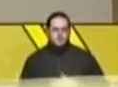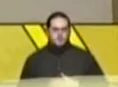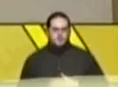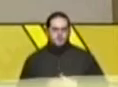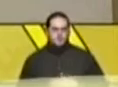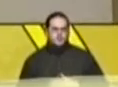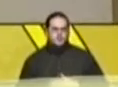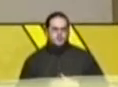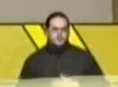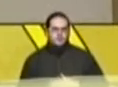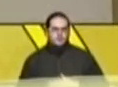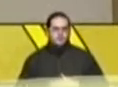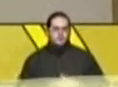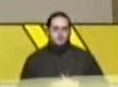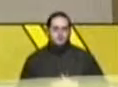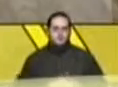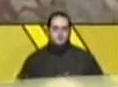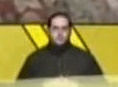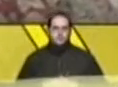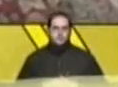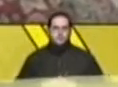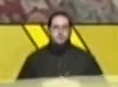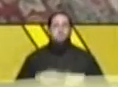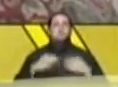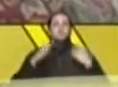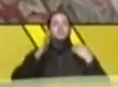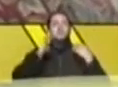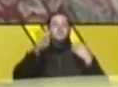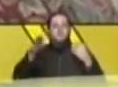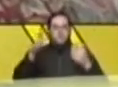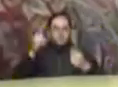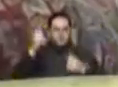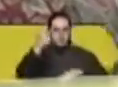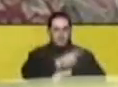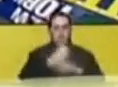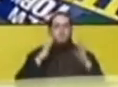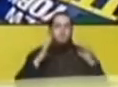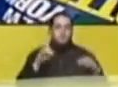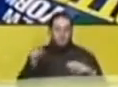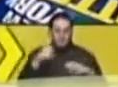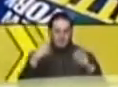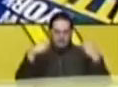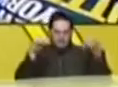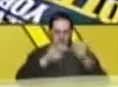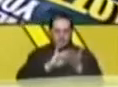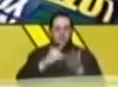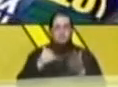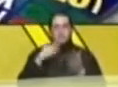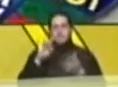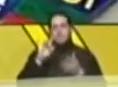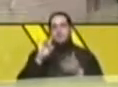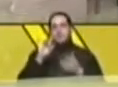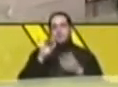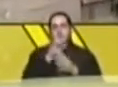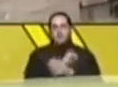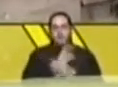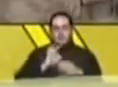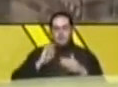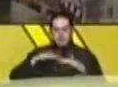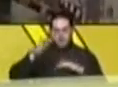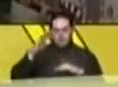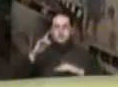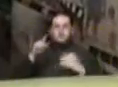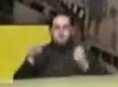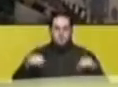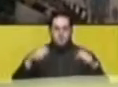5 y 11 de la mañana y los días de fiesta, las farmacias serán los únicos comercios de más de 25 empleados que podrán vender alimentos, una medida